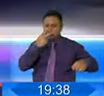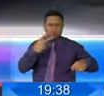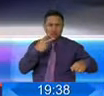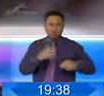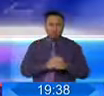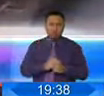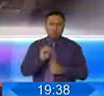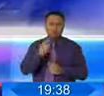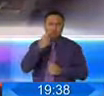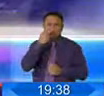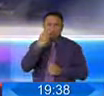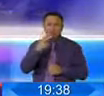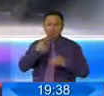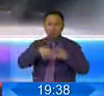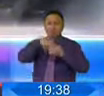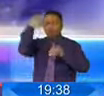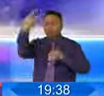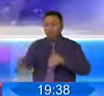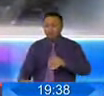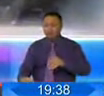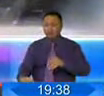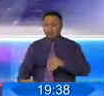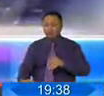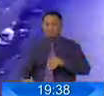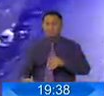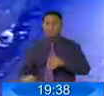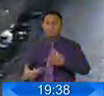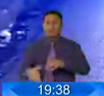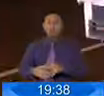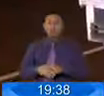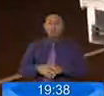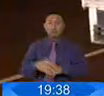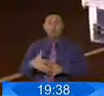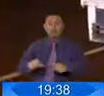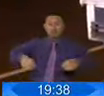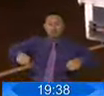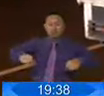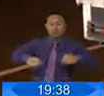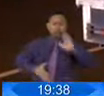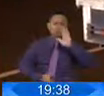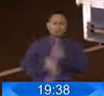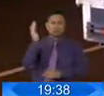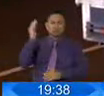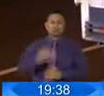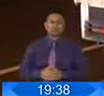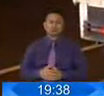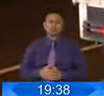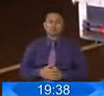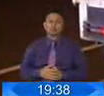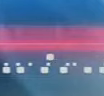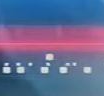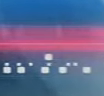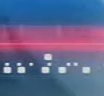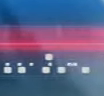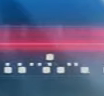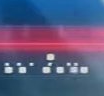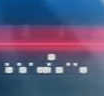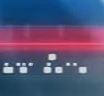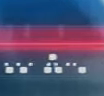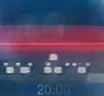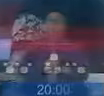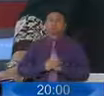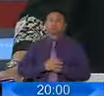Simplemente se fue, el muchacho cayó, dice, pero se levantó, cogió su moto y se fue. Informó Jorge Salazar.